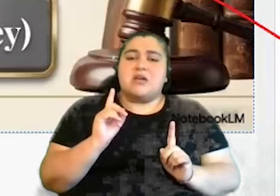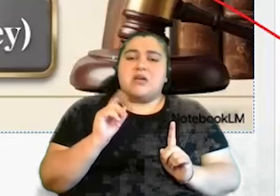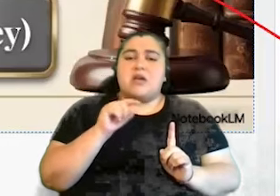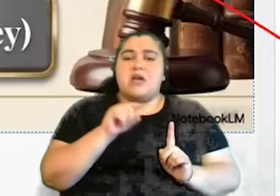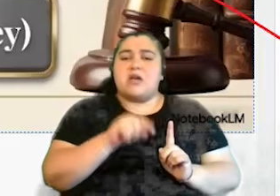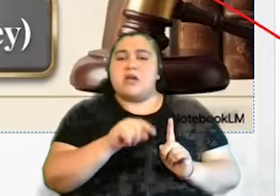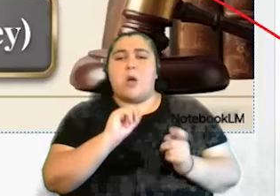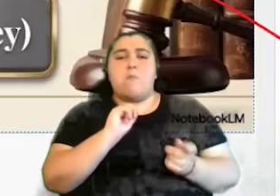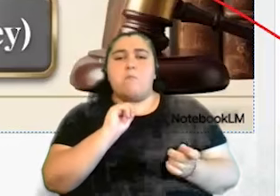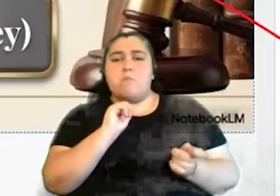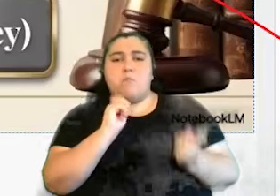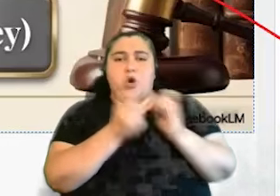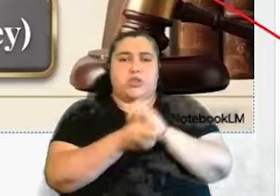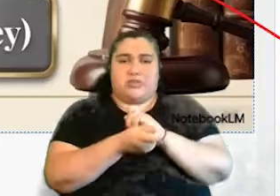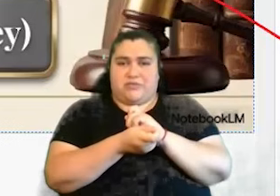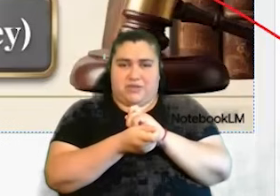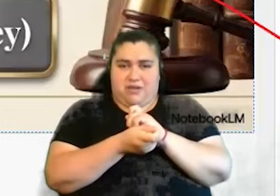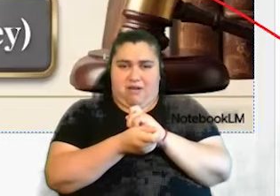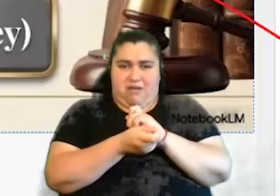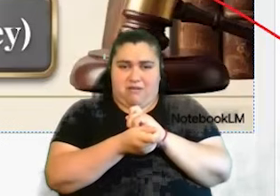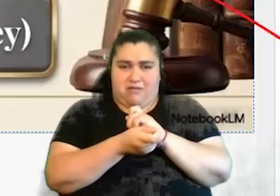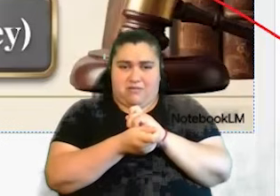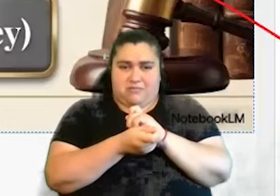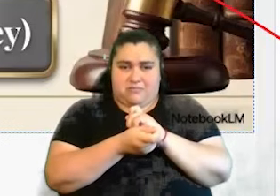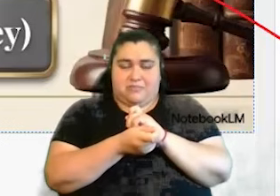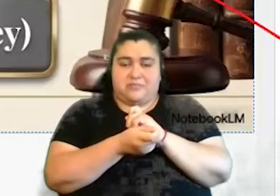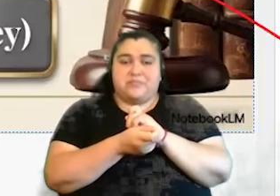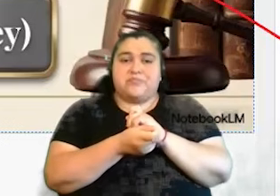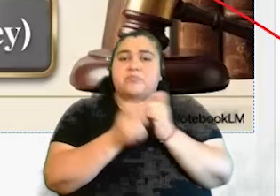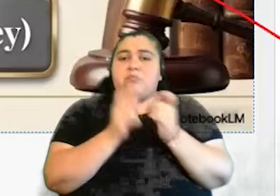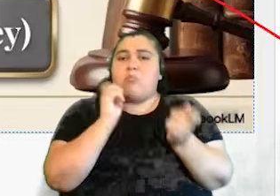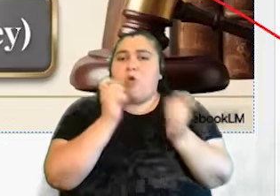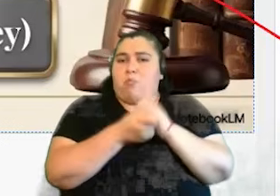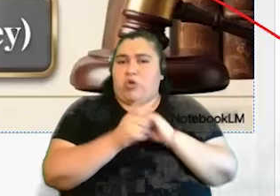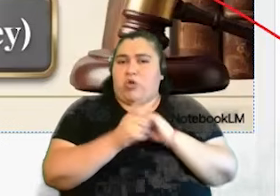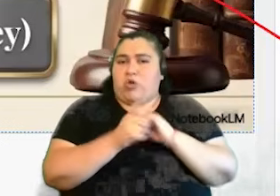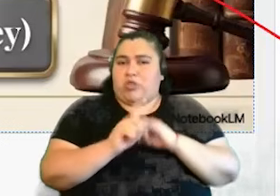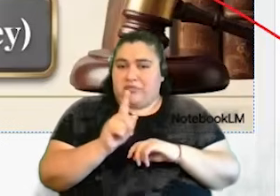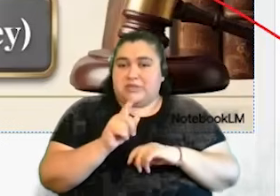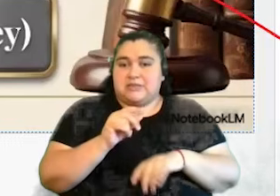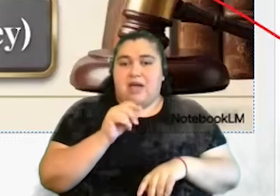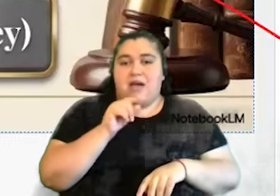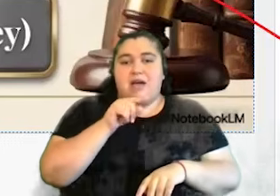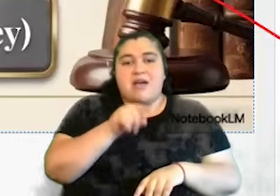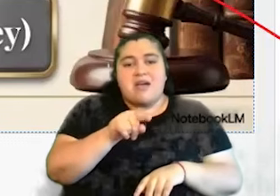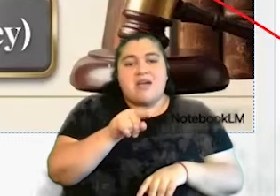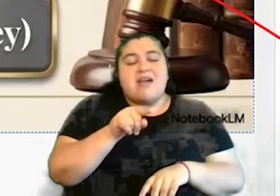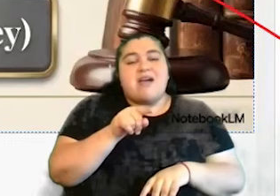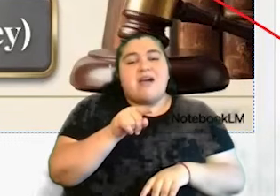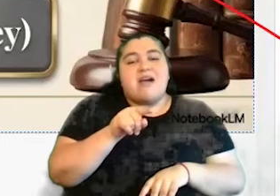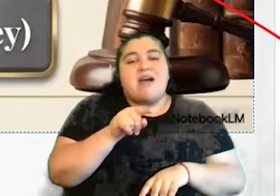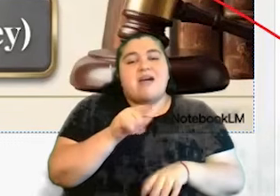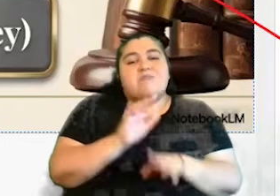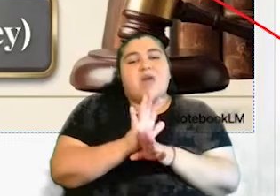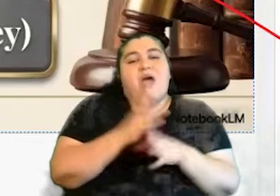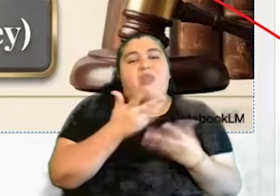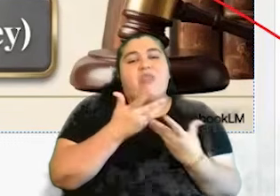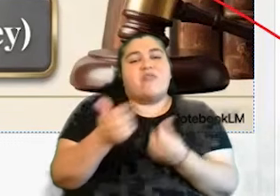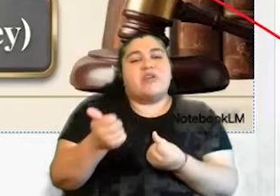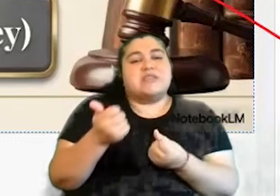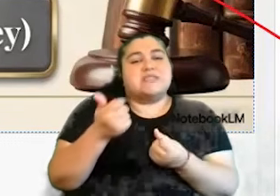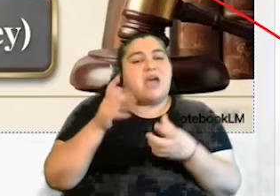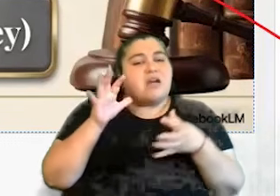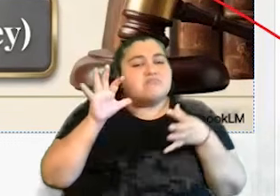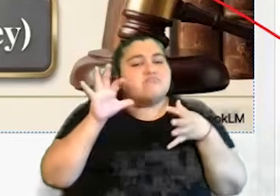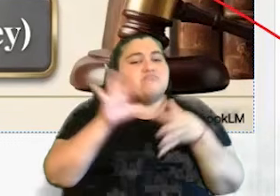modificación que había sufrido la ley. La defensa solicitaba que se le aplique este principio de la ley penal más benigna,